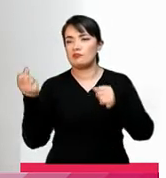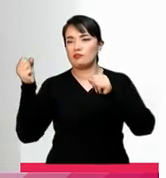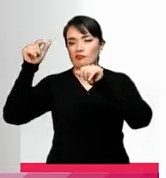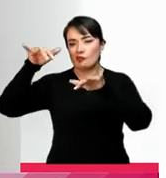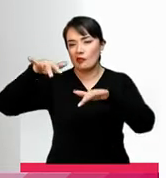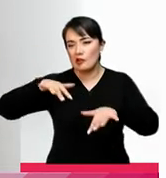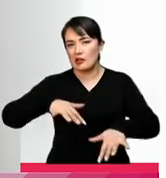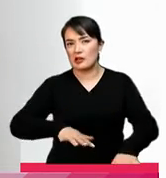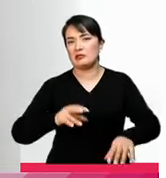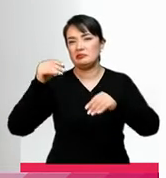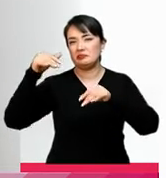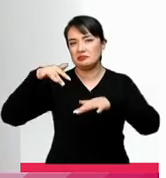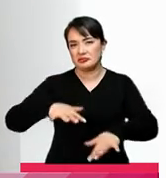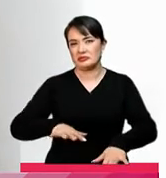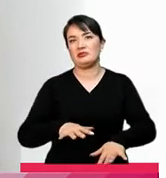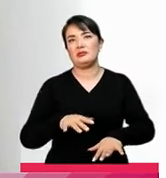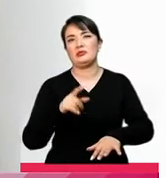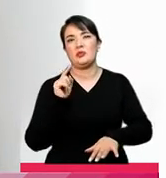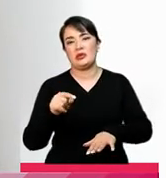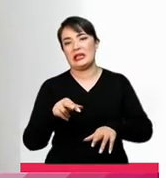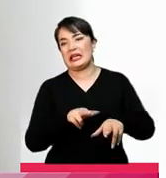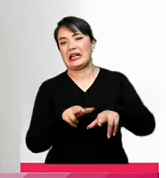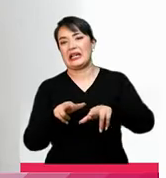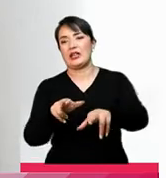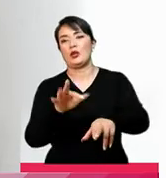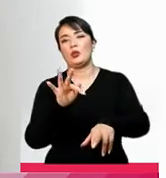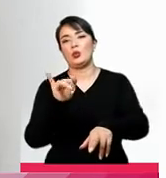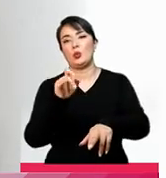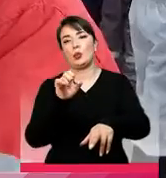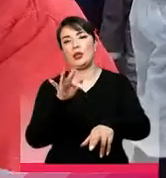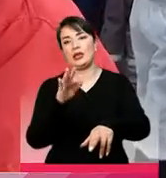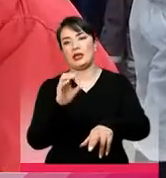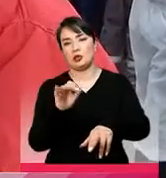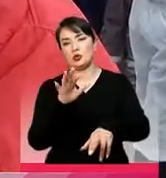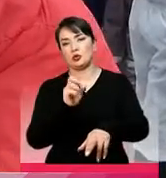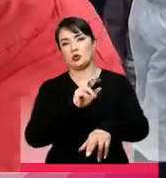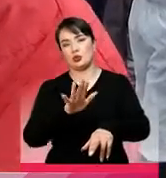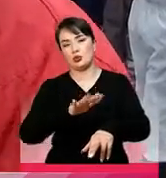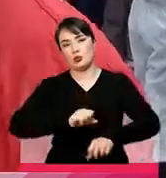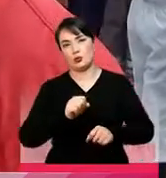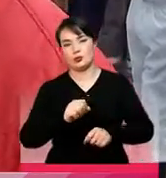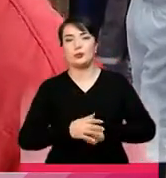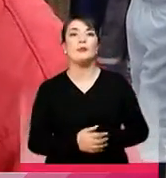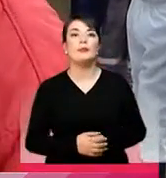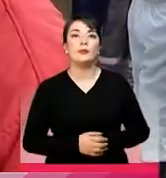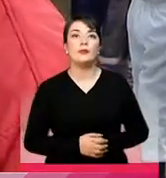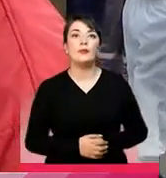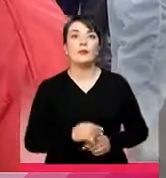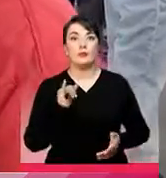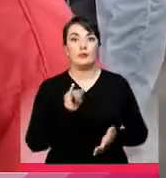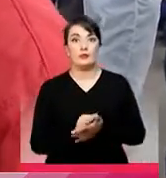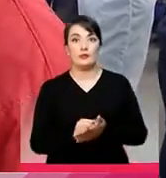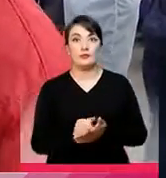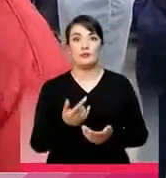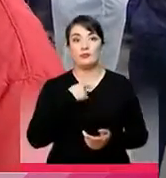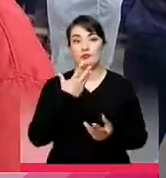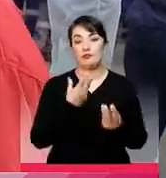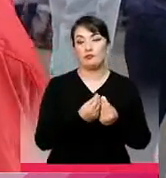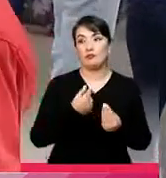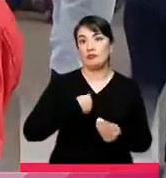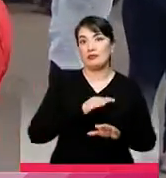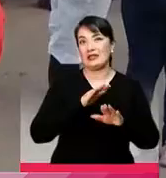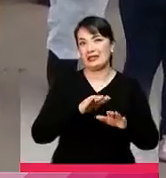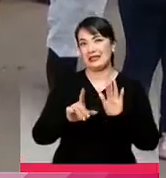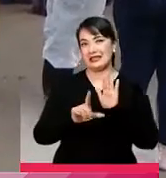lixiviados al cauce del río tunjuelo en el sur de bogotá para el ente acusador es funcionario en su calidad de representante